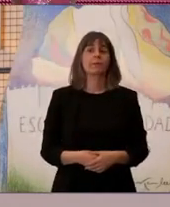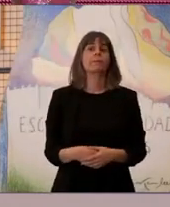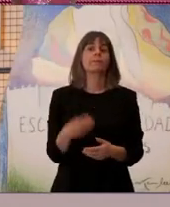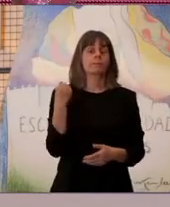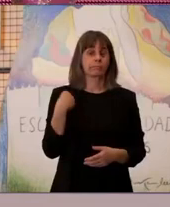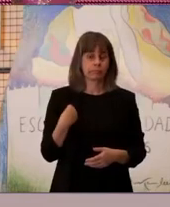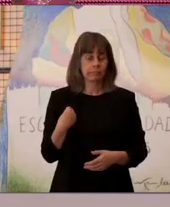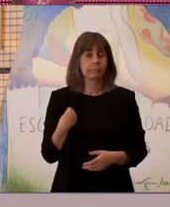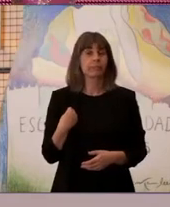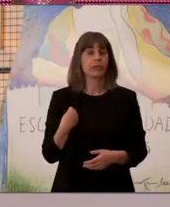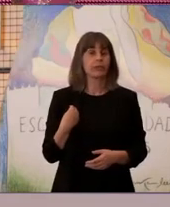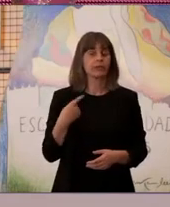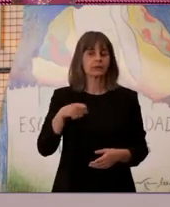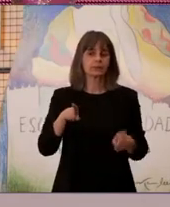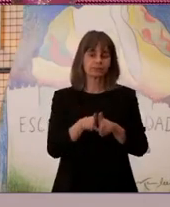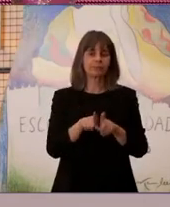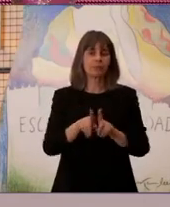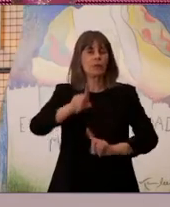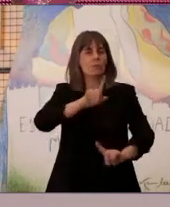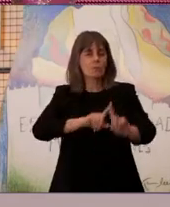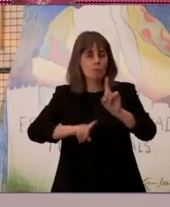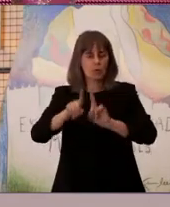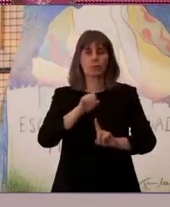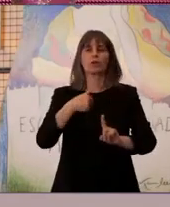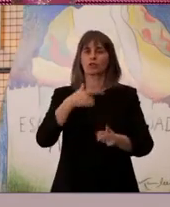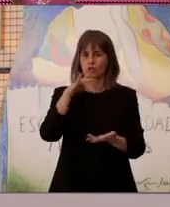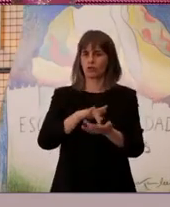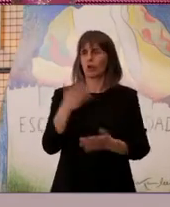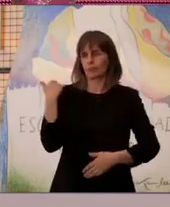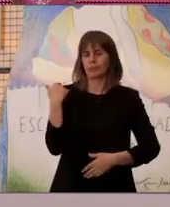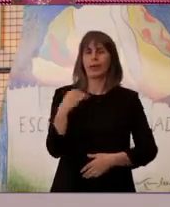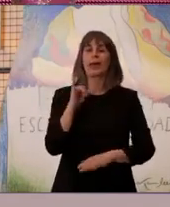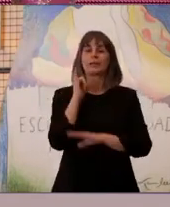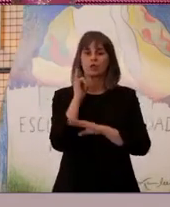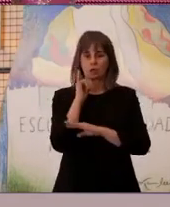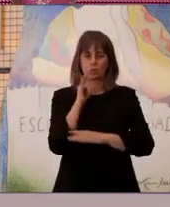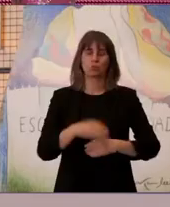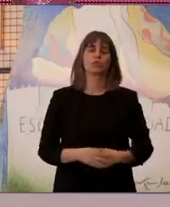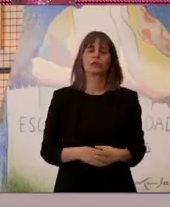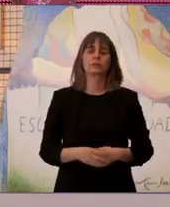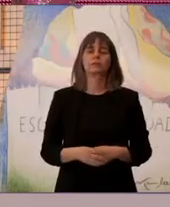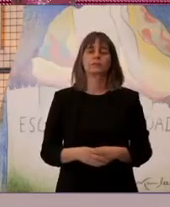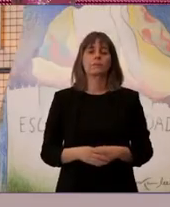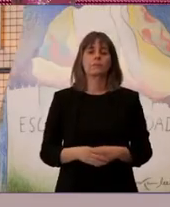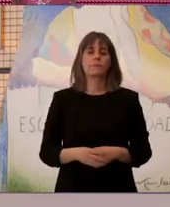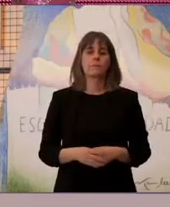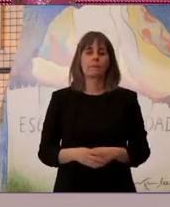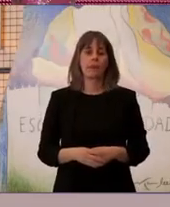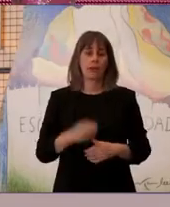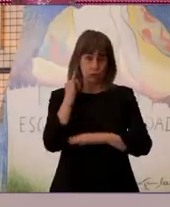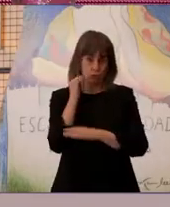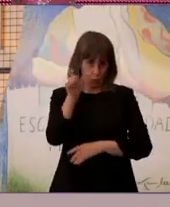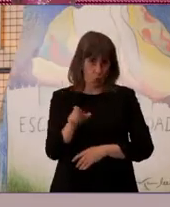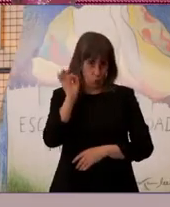tiene una un problema que lo viví en el instituto y me di cuenta de él claro una en el instituto